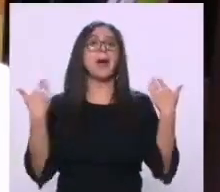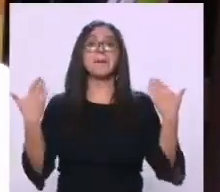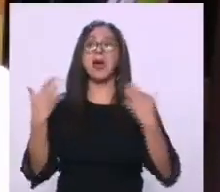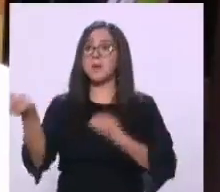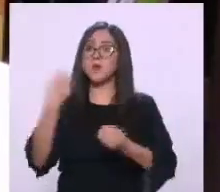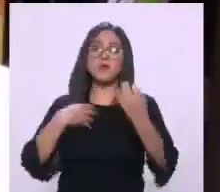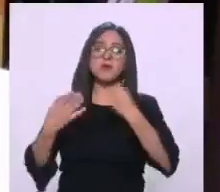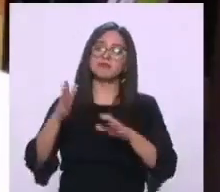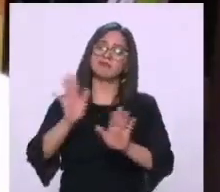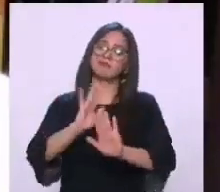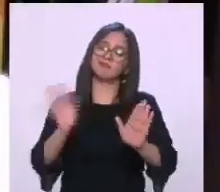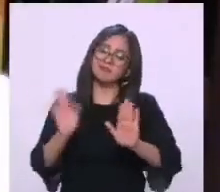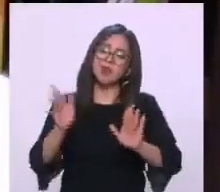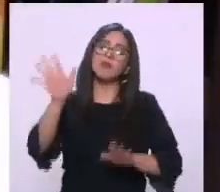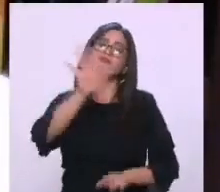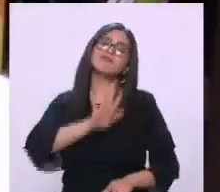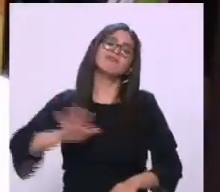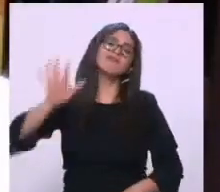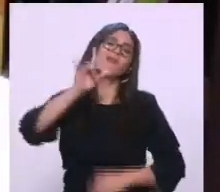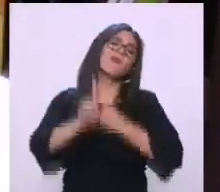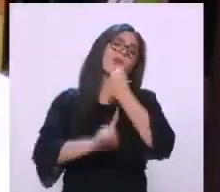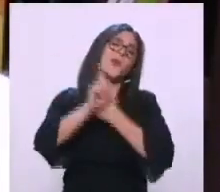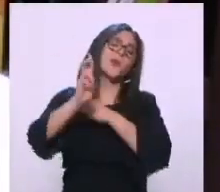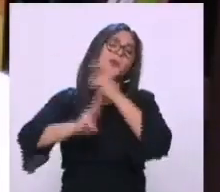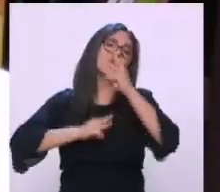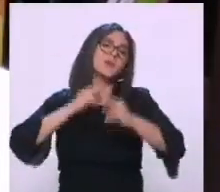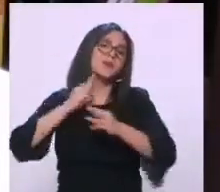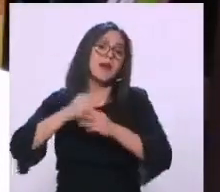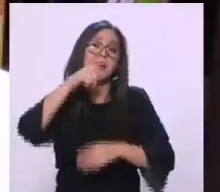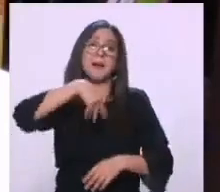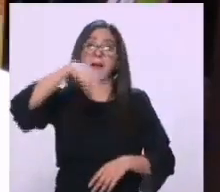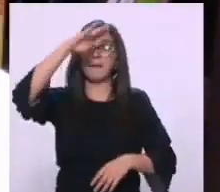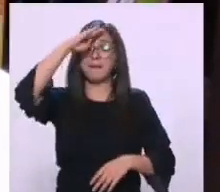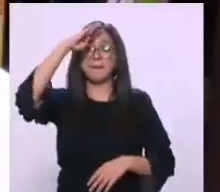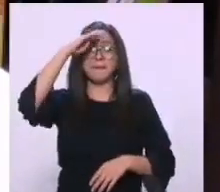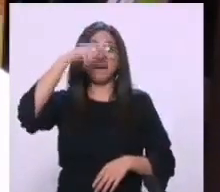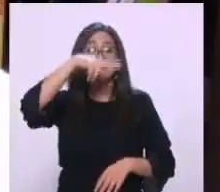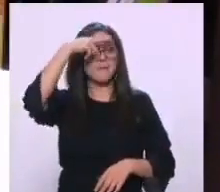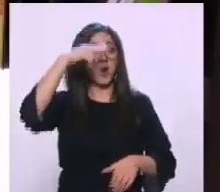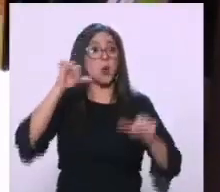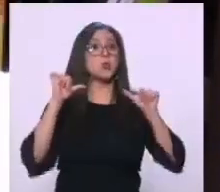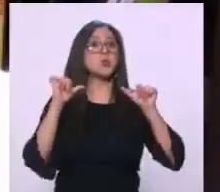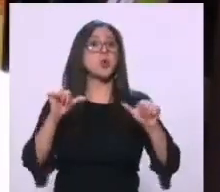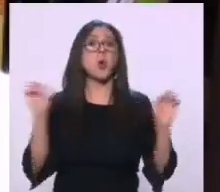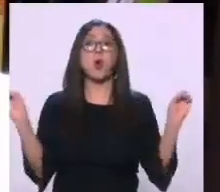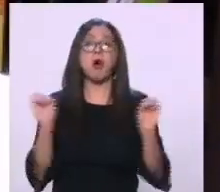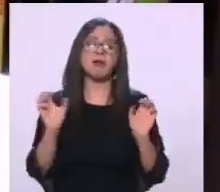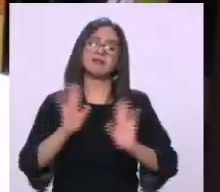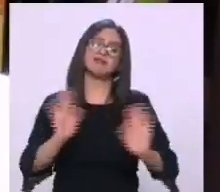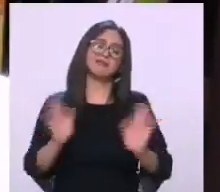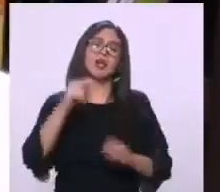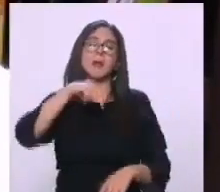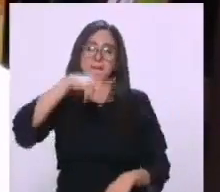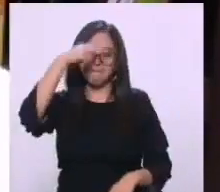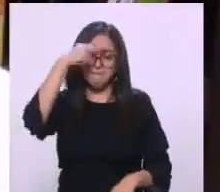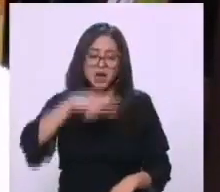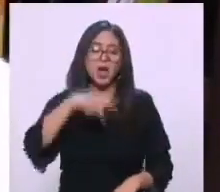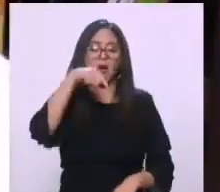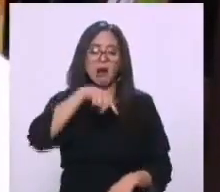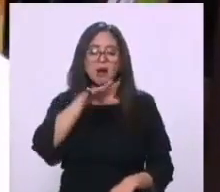puede zafar de esta situación de crisis mundial. Pero bueno, pues creo que México está haciendo su mejor